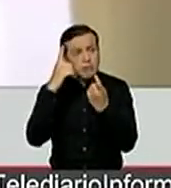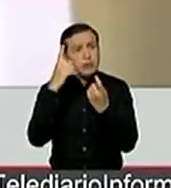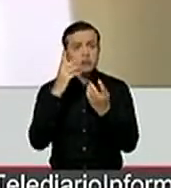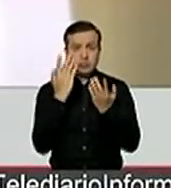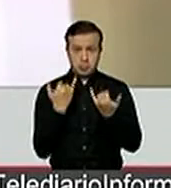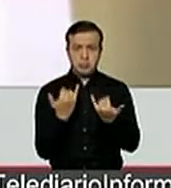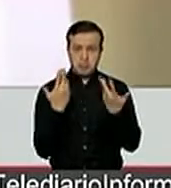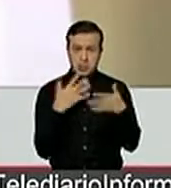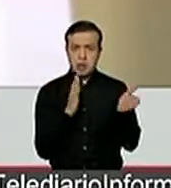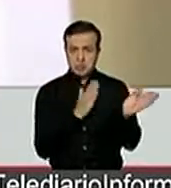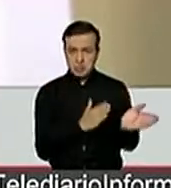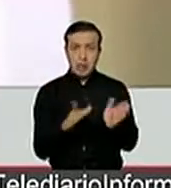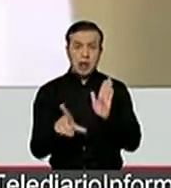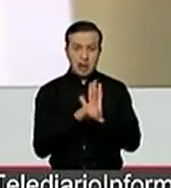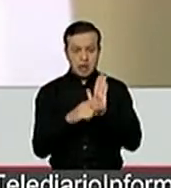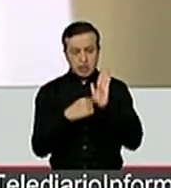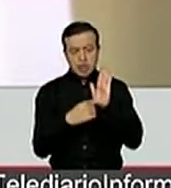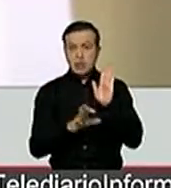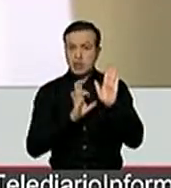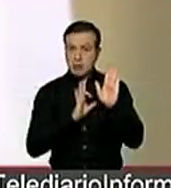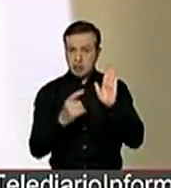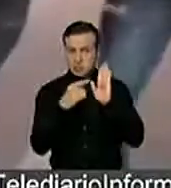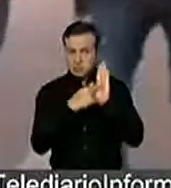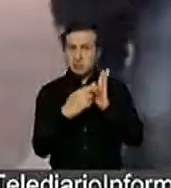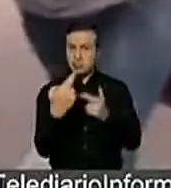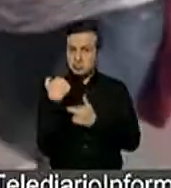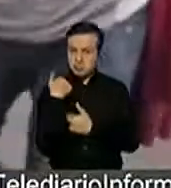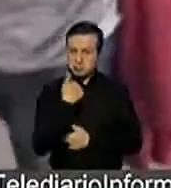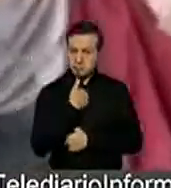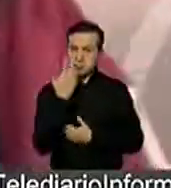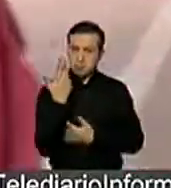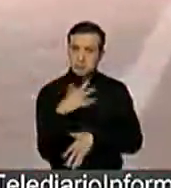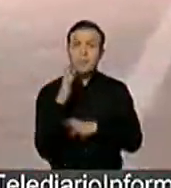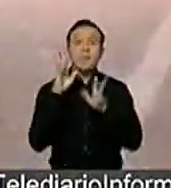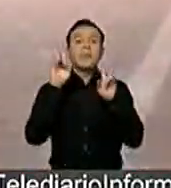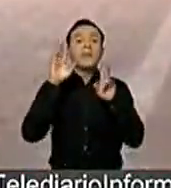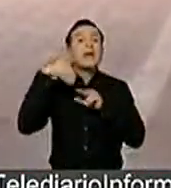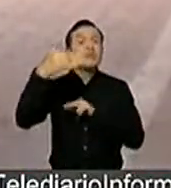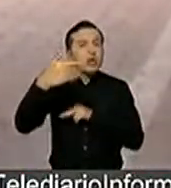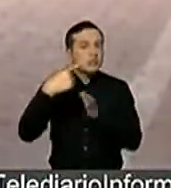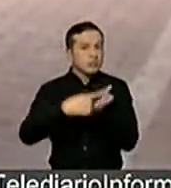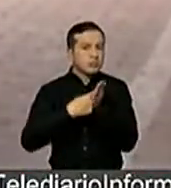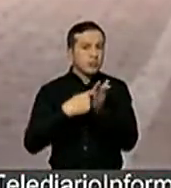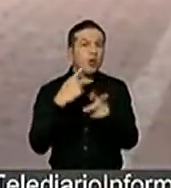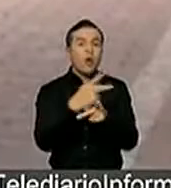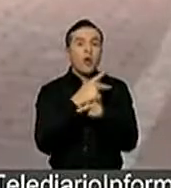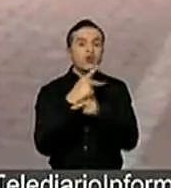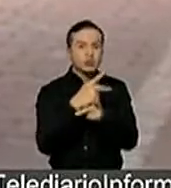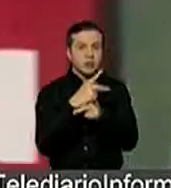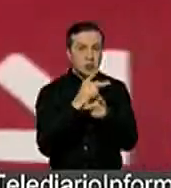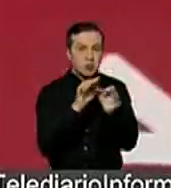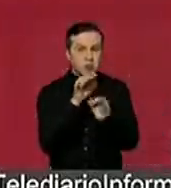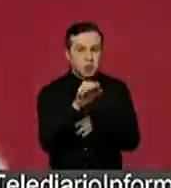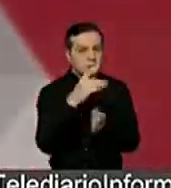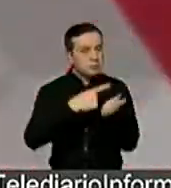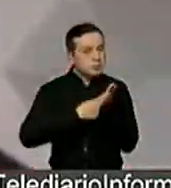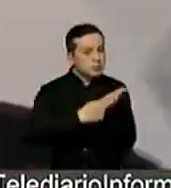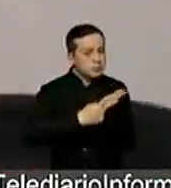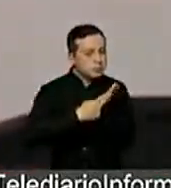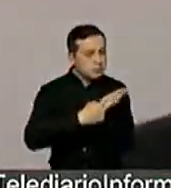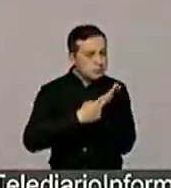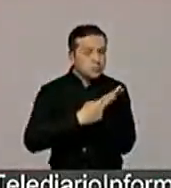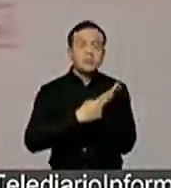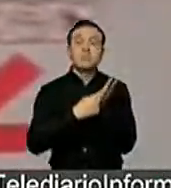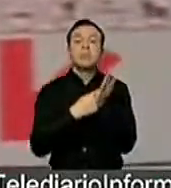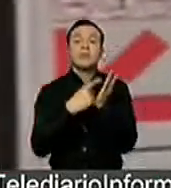pronunciamiento dentro del ámbito legal y técnico que nos faculta. El tema será tratado en las próximas horas en el Consejo Cantonal. Mientras, hay que aclarar